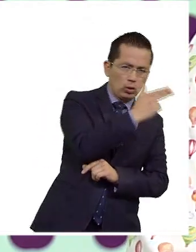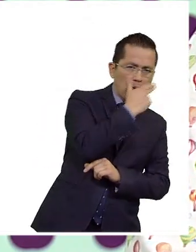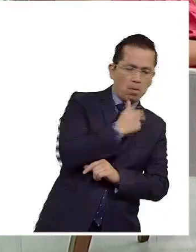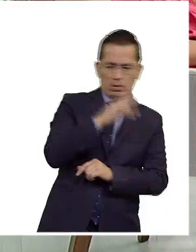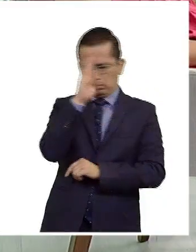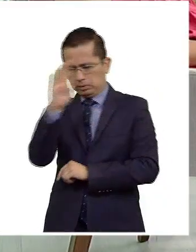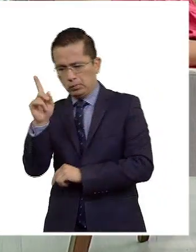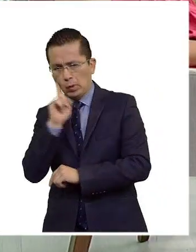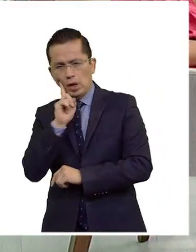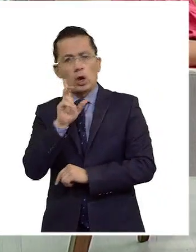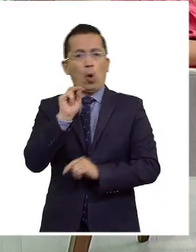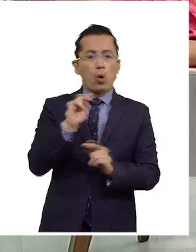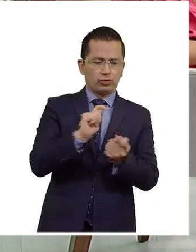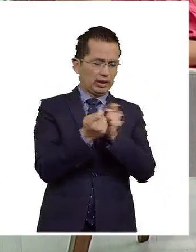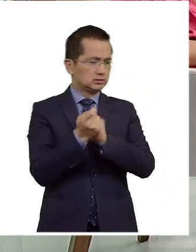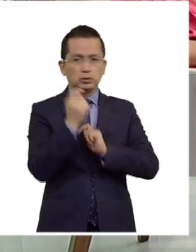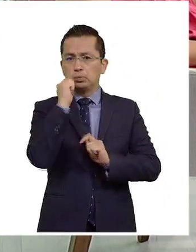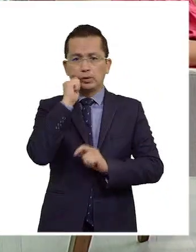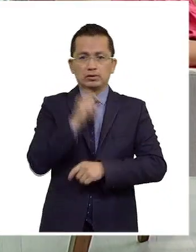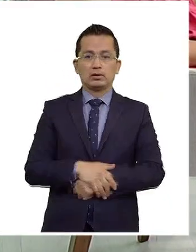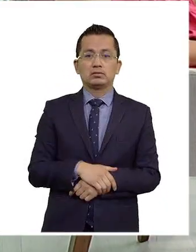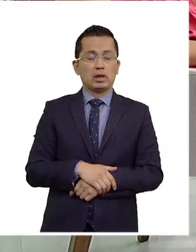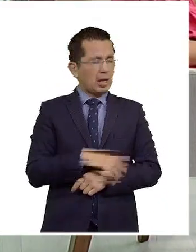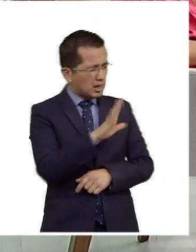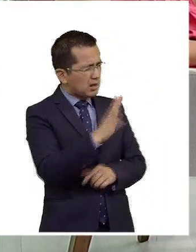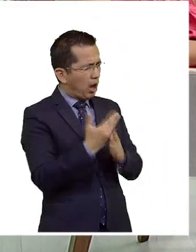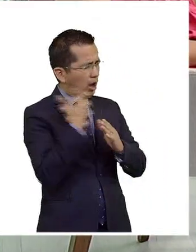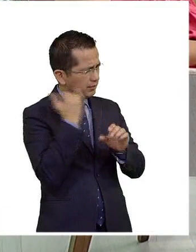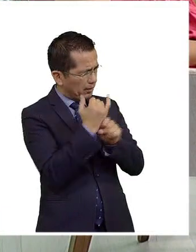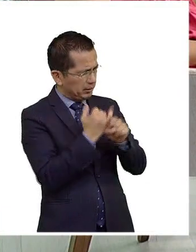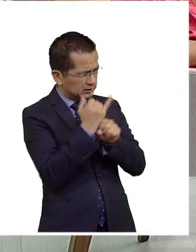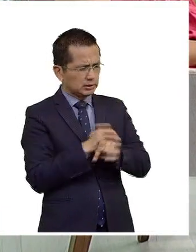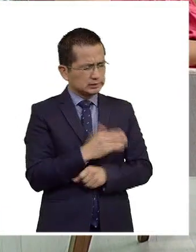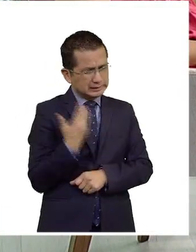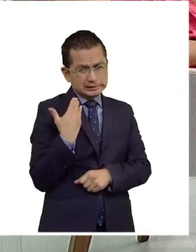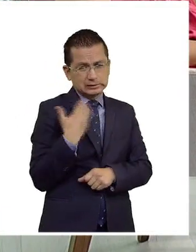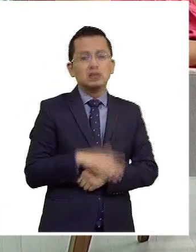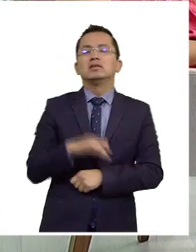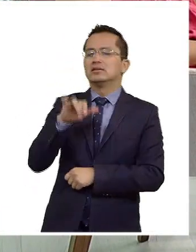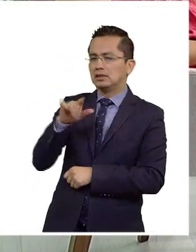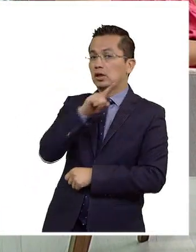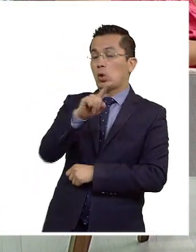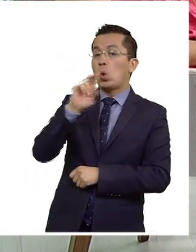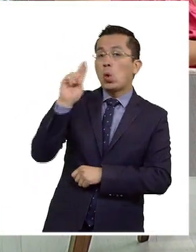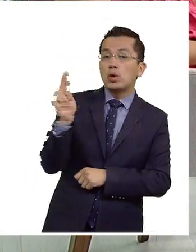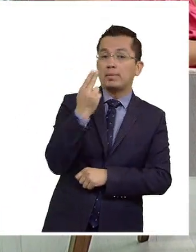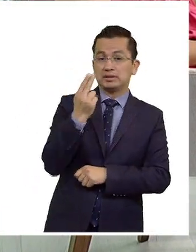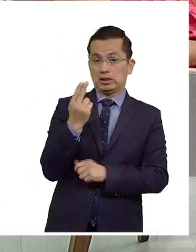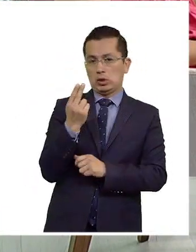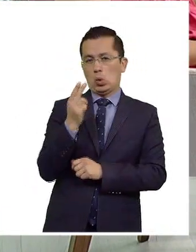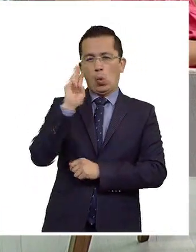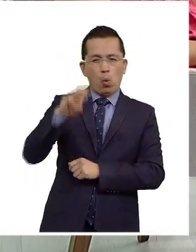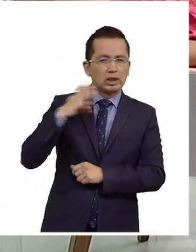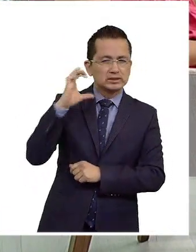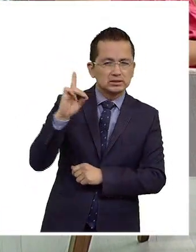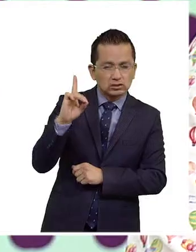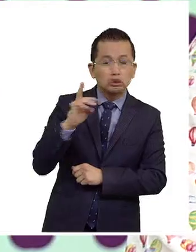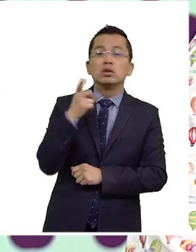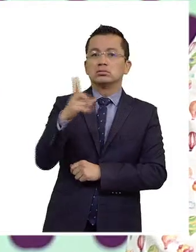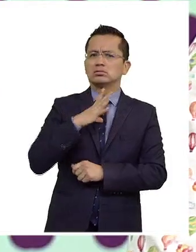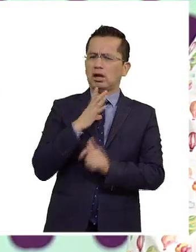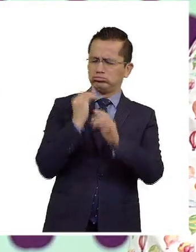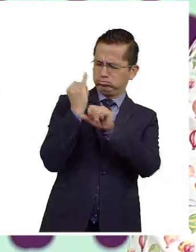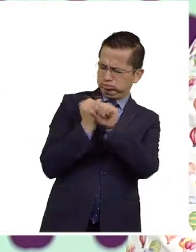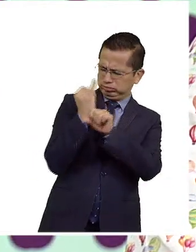muy reciente, ¿no? Hay un que se estudio muy acaba de reciente publicar. de la Universidad de Washington que así lo constata. Sí. Es el estudio más grande que se ha realizado Sí. en